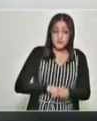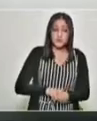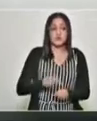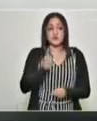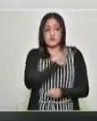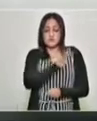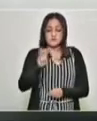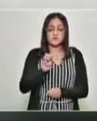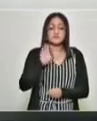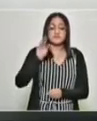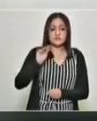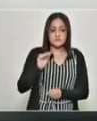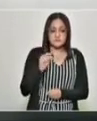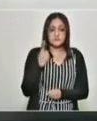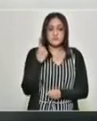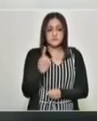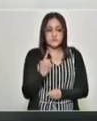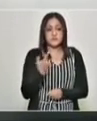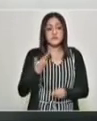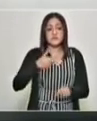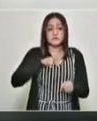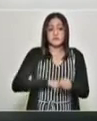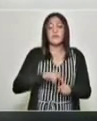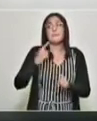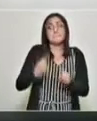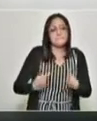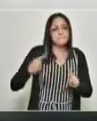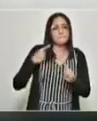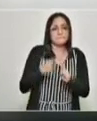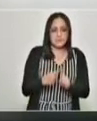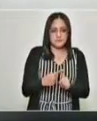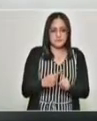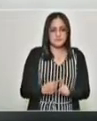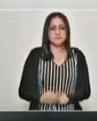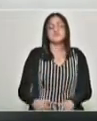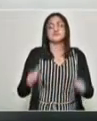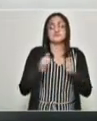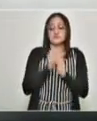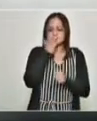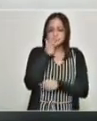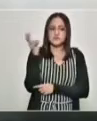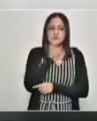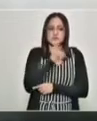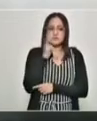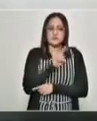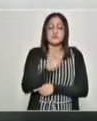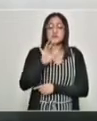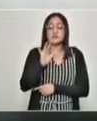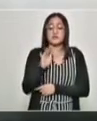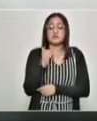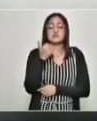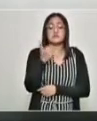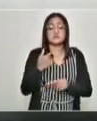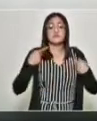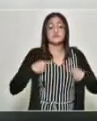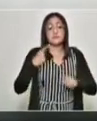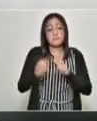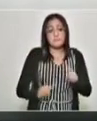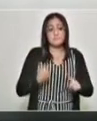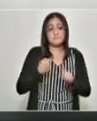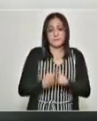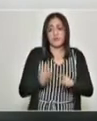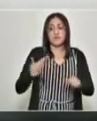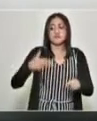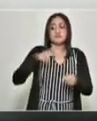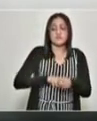Hospitalizados, 391 hospitalizados más. Con ventilación asistida, 56